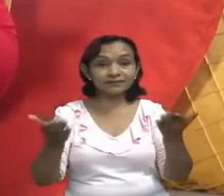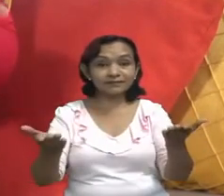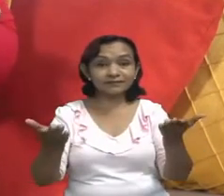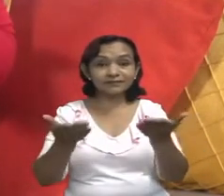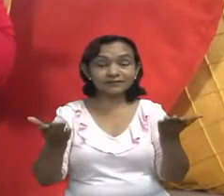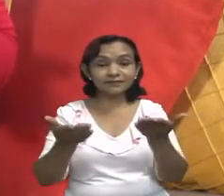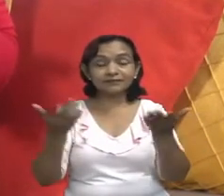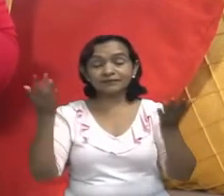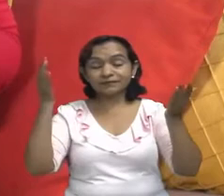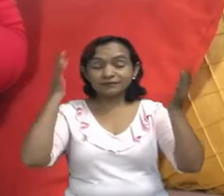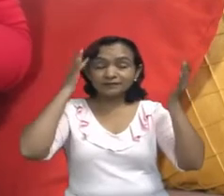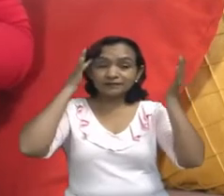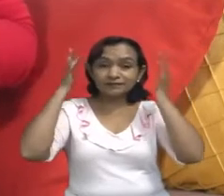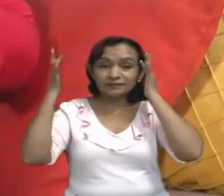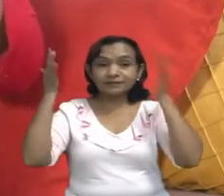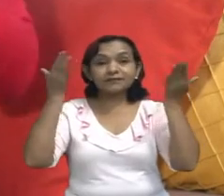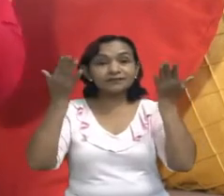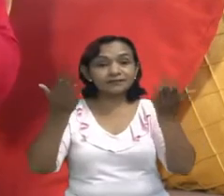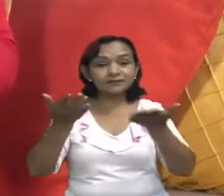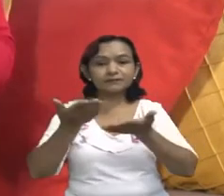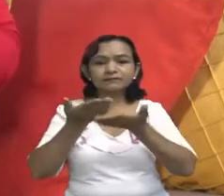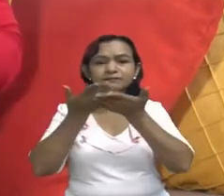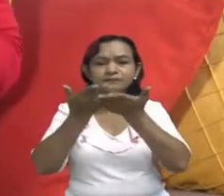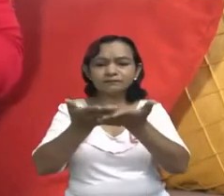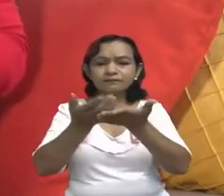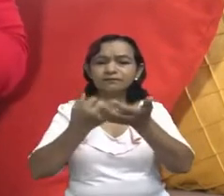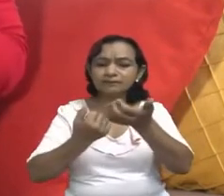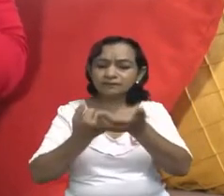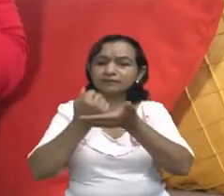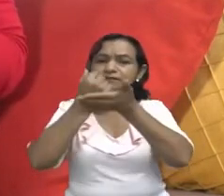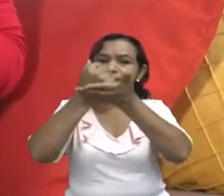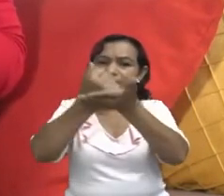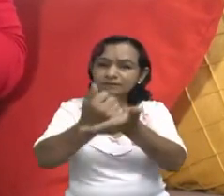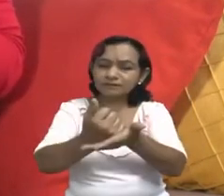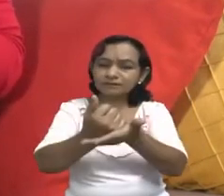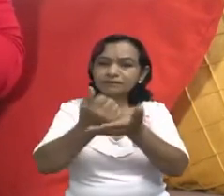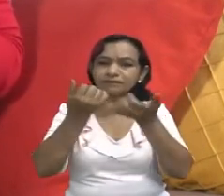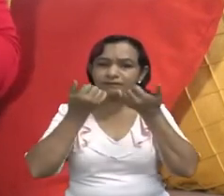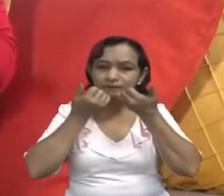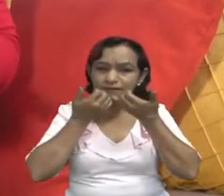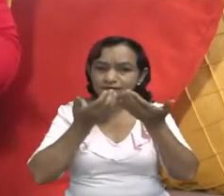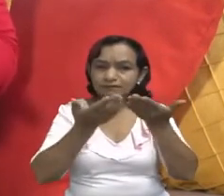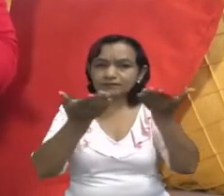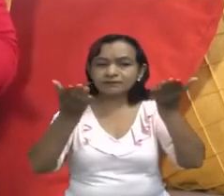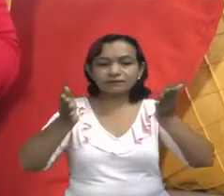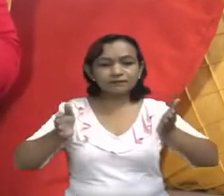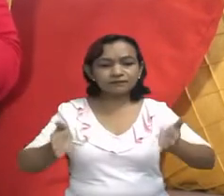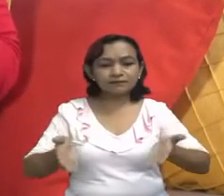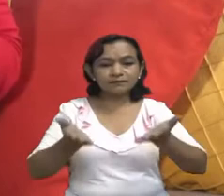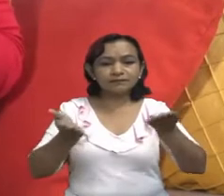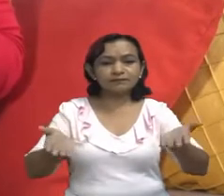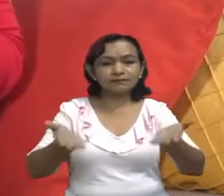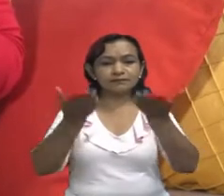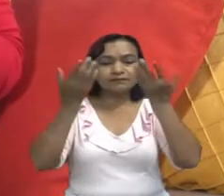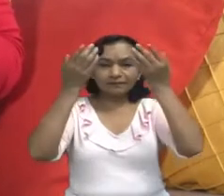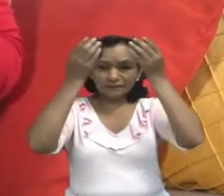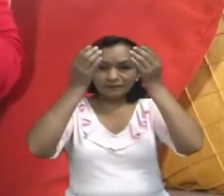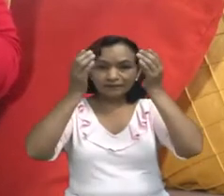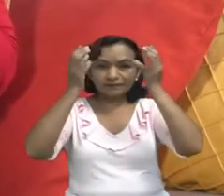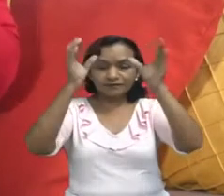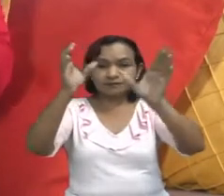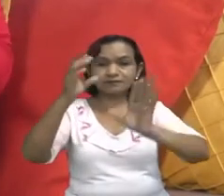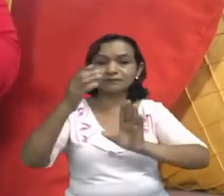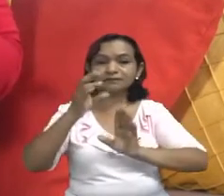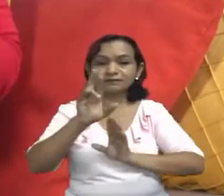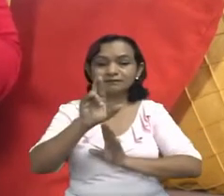de la preocupación por dar un aporte a la divulgación, a la promoción de nuestra cultura y también